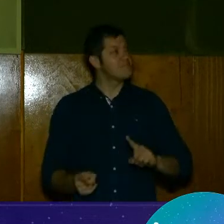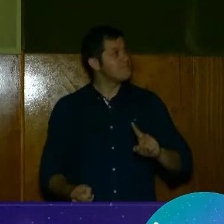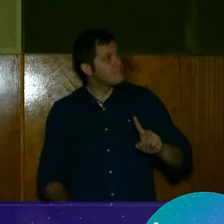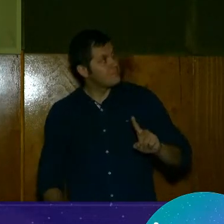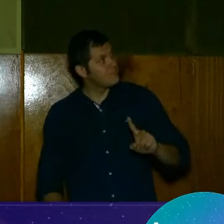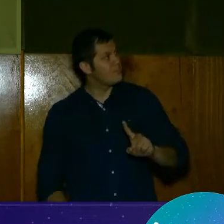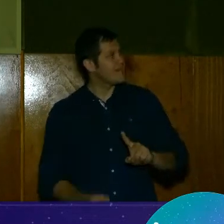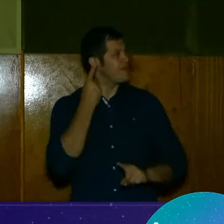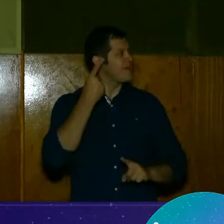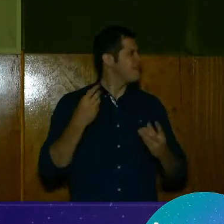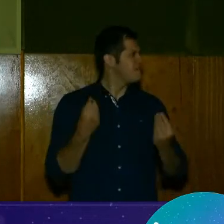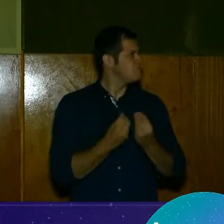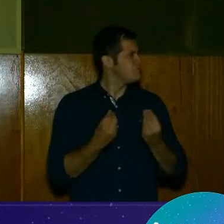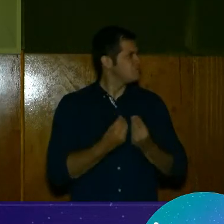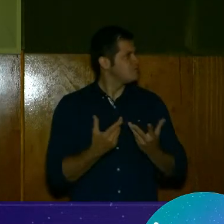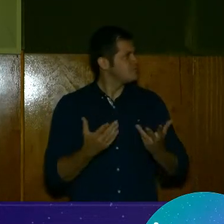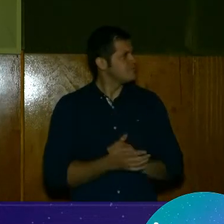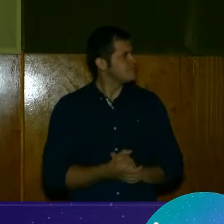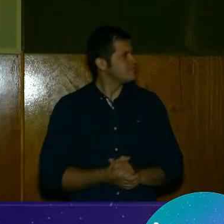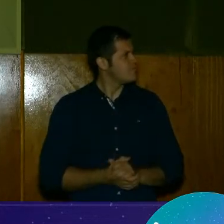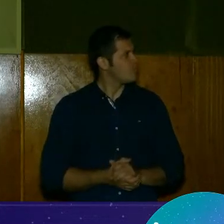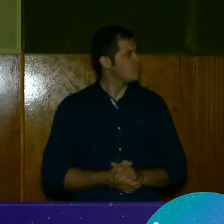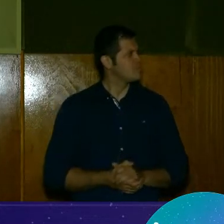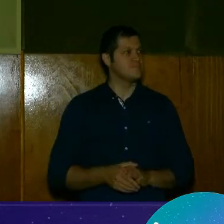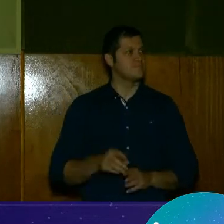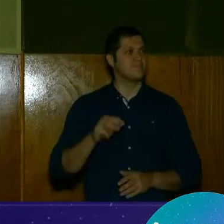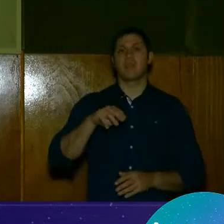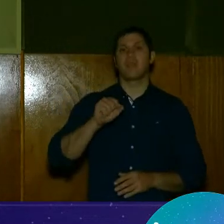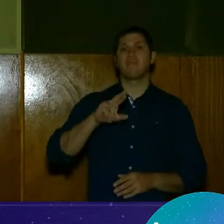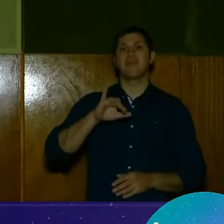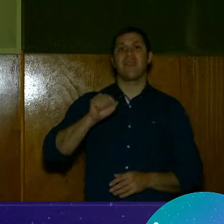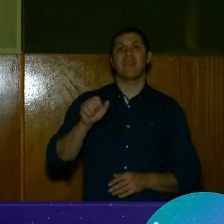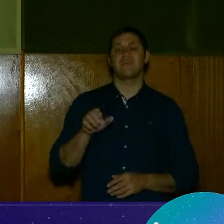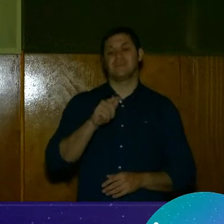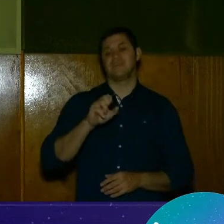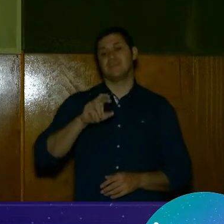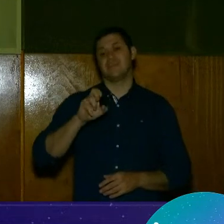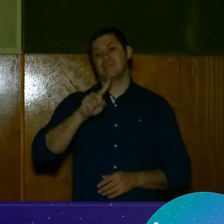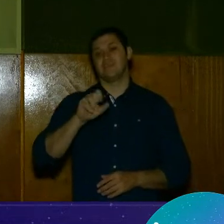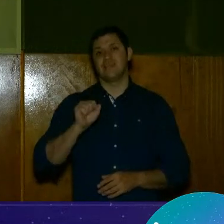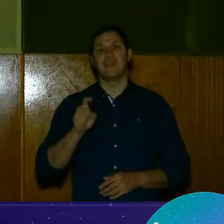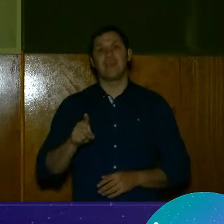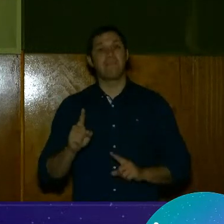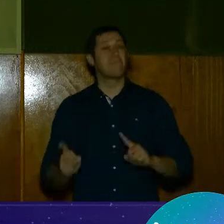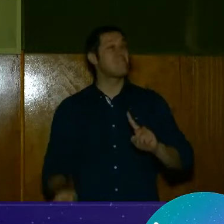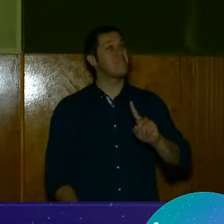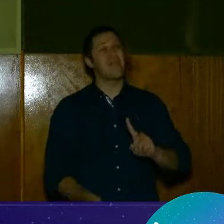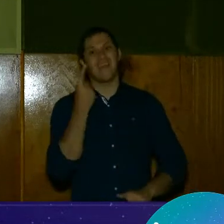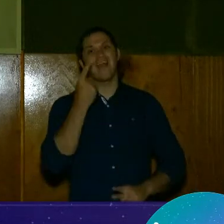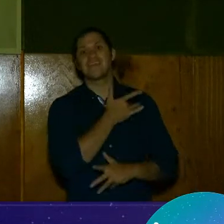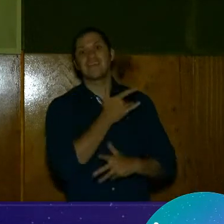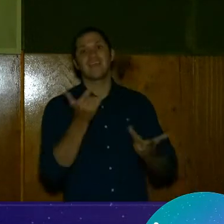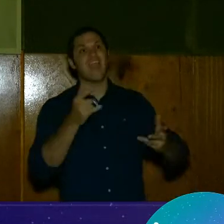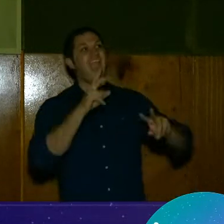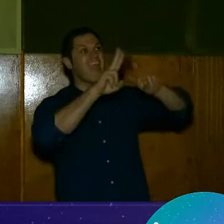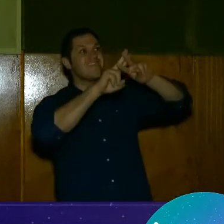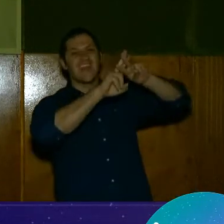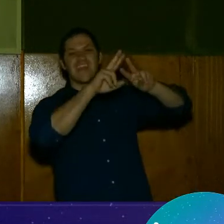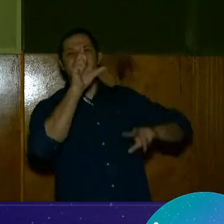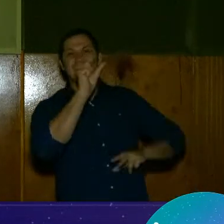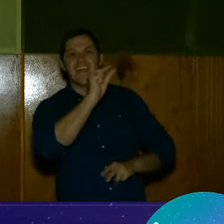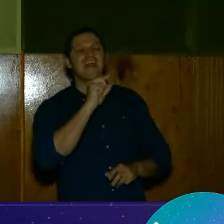primero maría teresa ruiz maría teresa ruiz premio nacional de ciencias exactas ha sido la